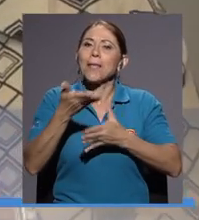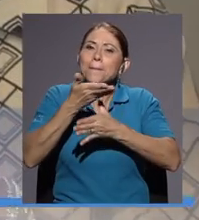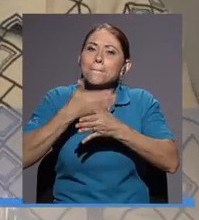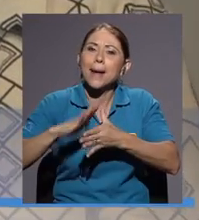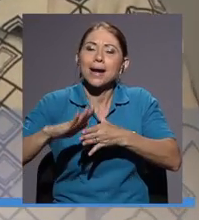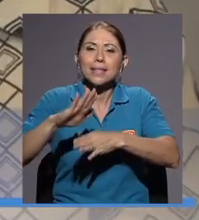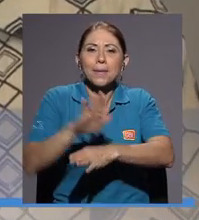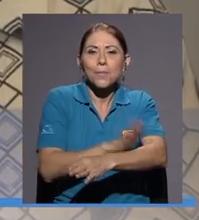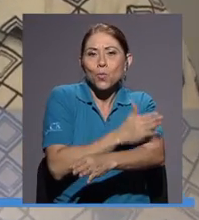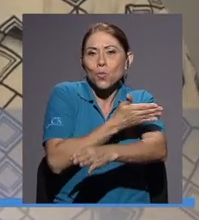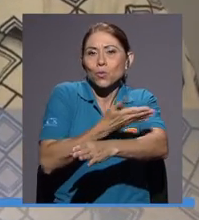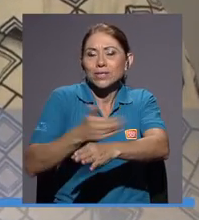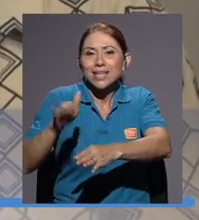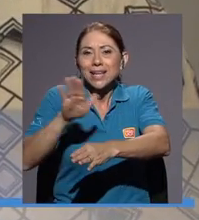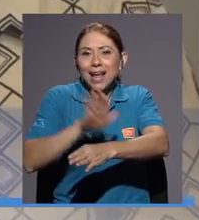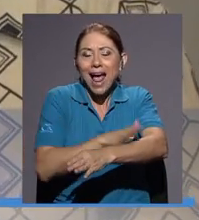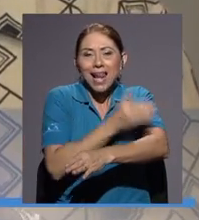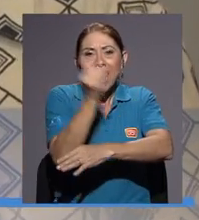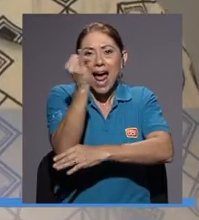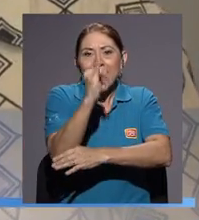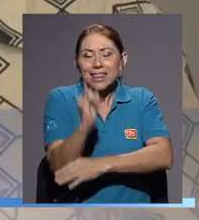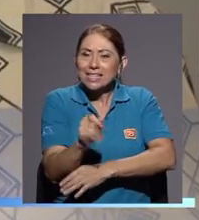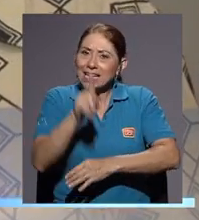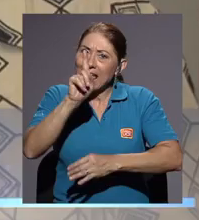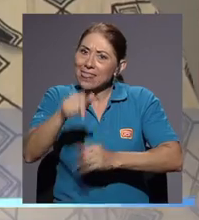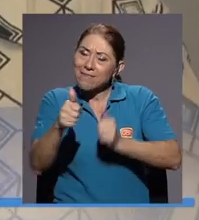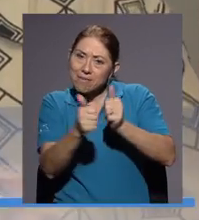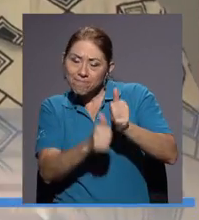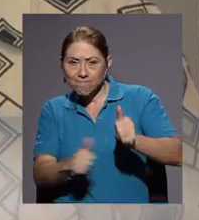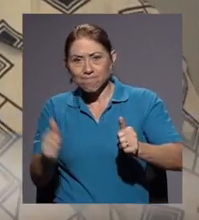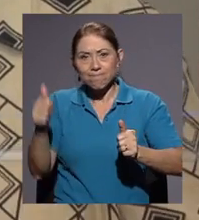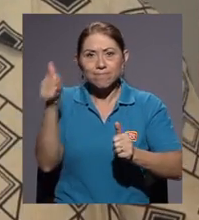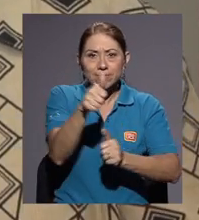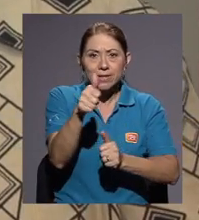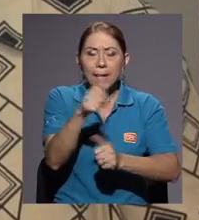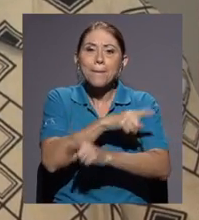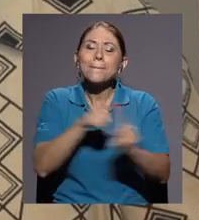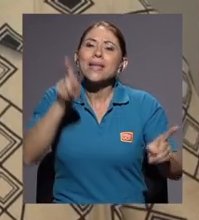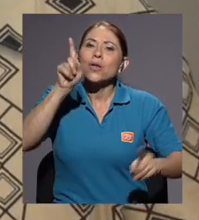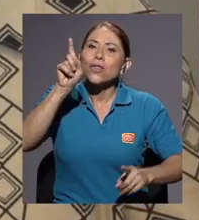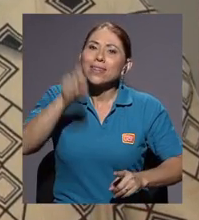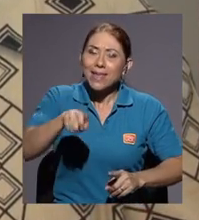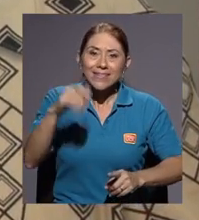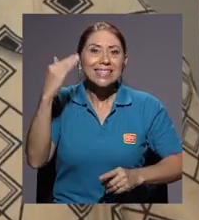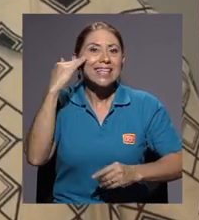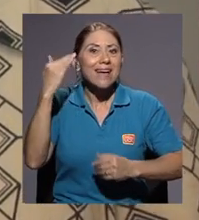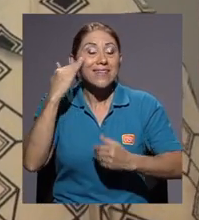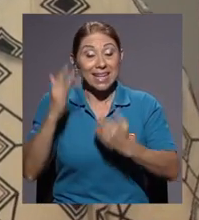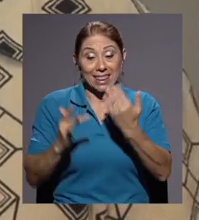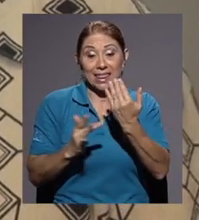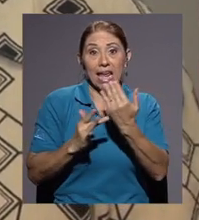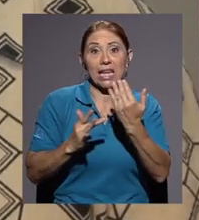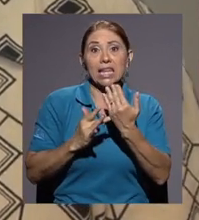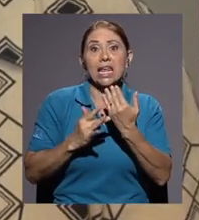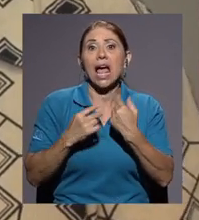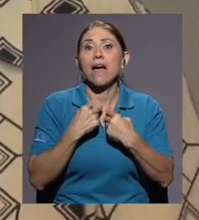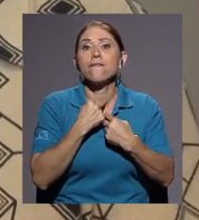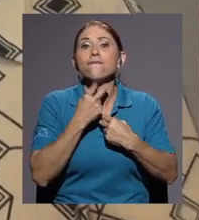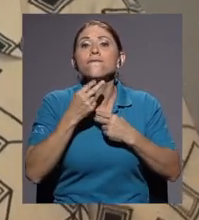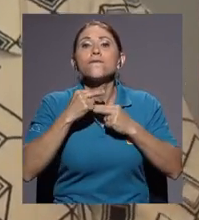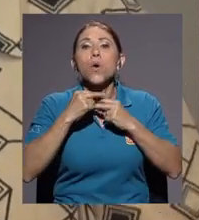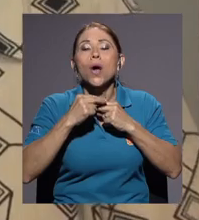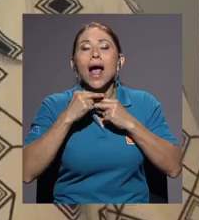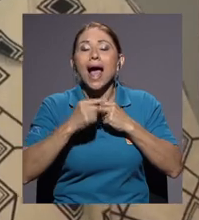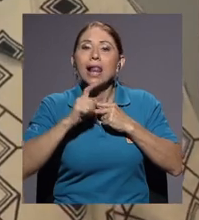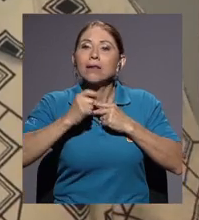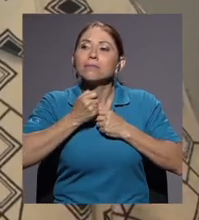artística, adelante de todo, pero tiene que saber, para la técnica vocal, tiene que saber